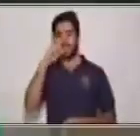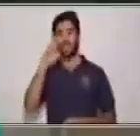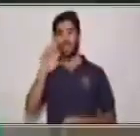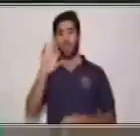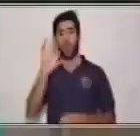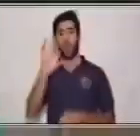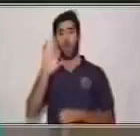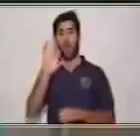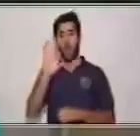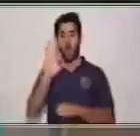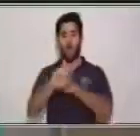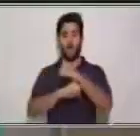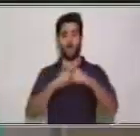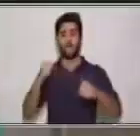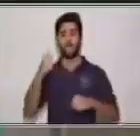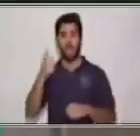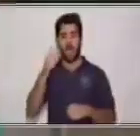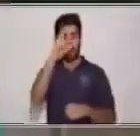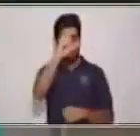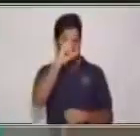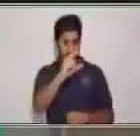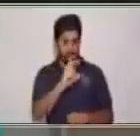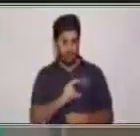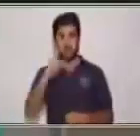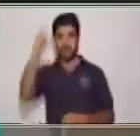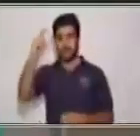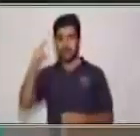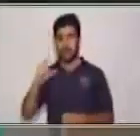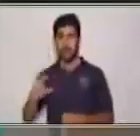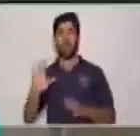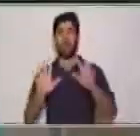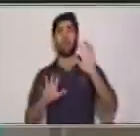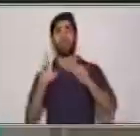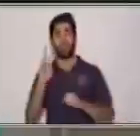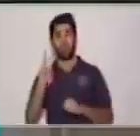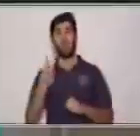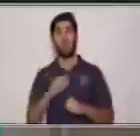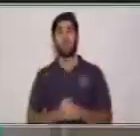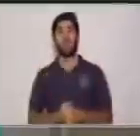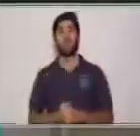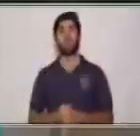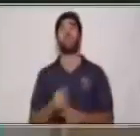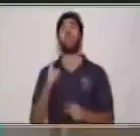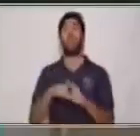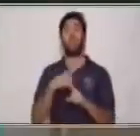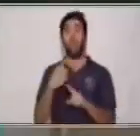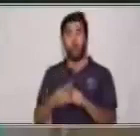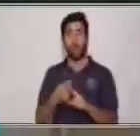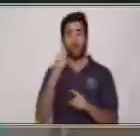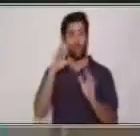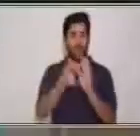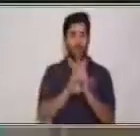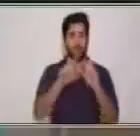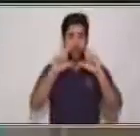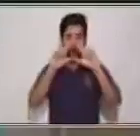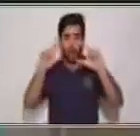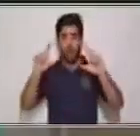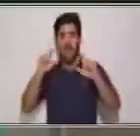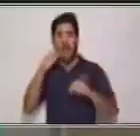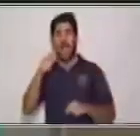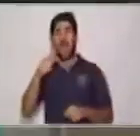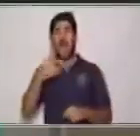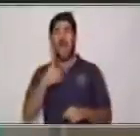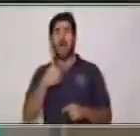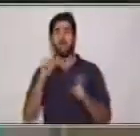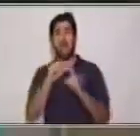entonación repetitiva, porque se oye bonito y exalta lo que tiene el país, le llamamos coro. En muchas canciones hay